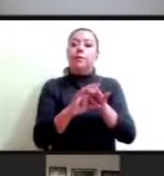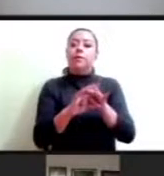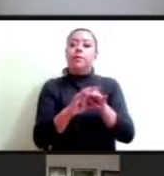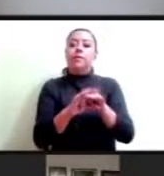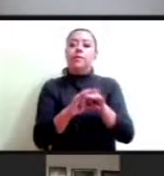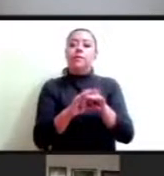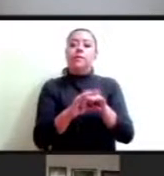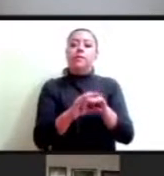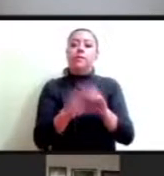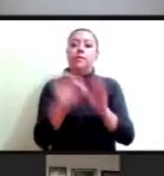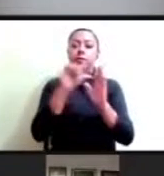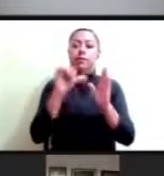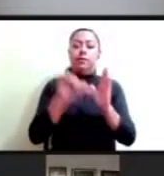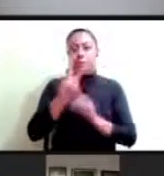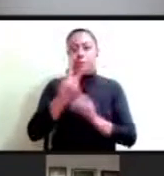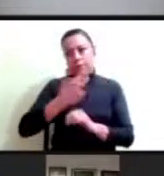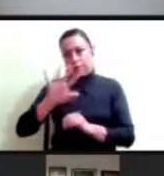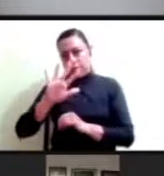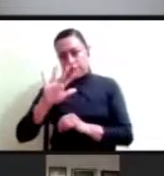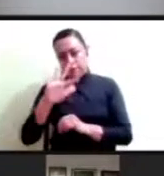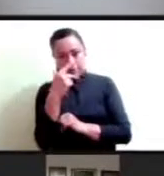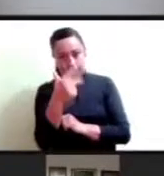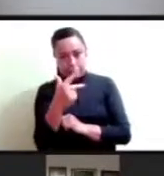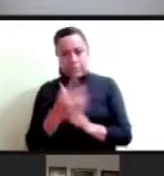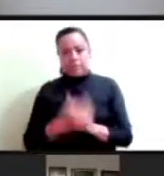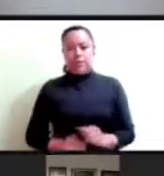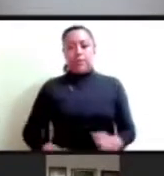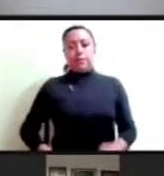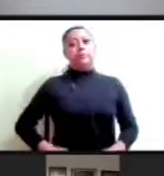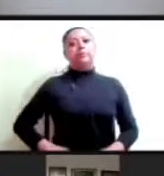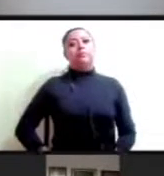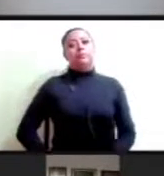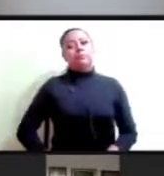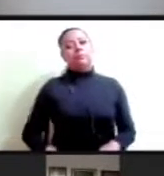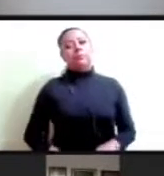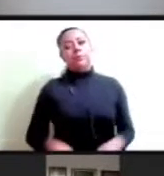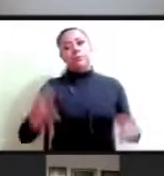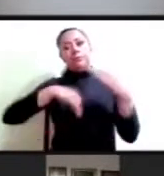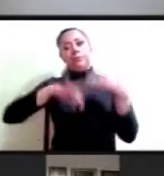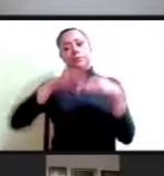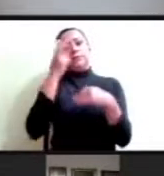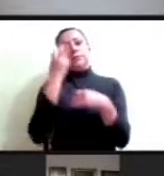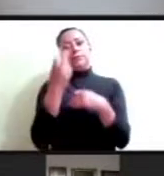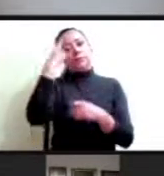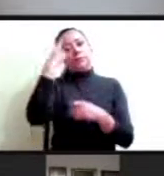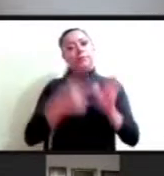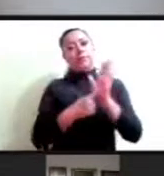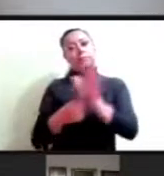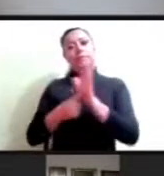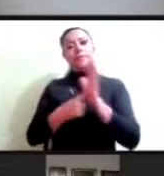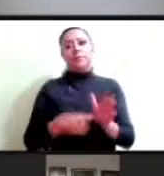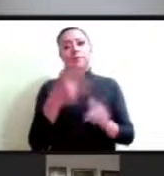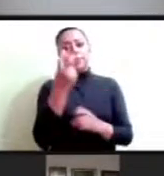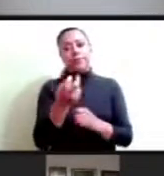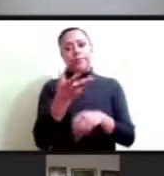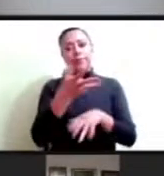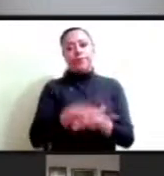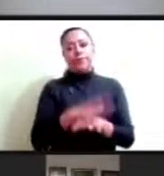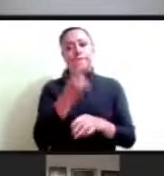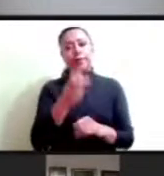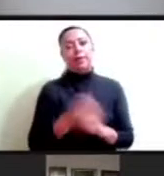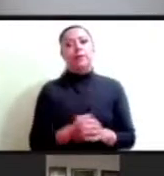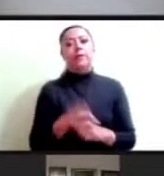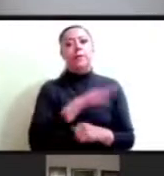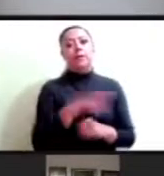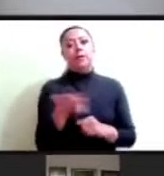artículo 258. Lo anterior es, para poner un ejemplo sobre este caso, podremos citar lo que sucedió